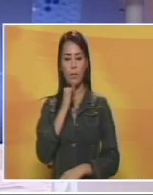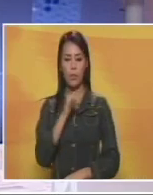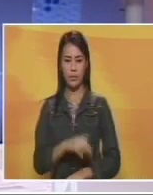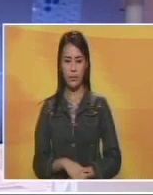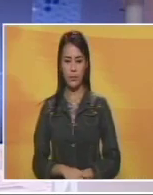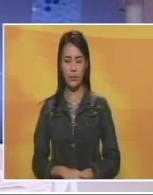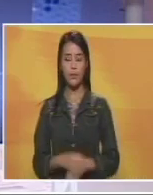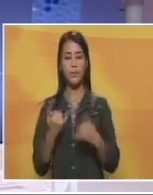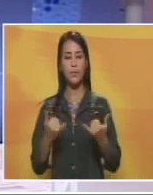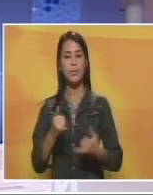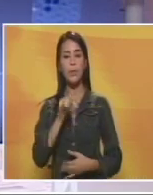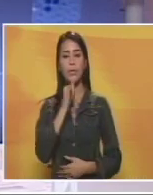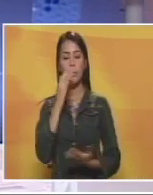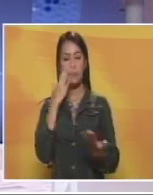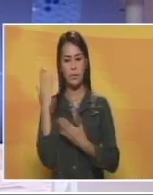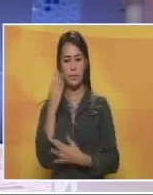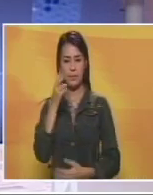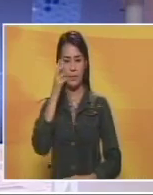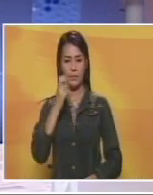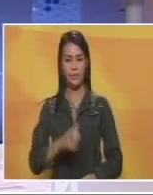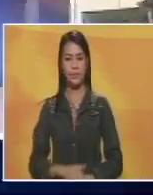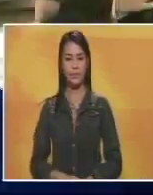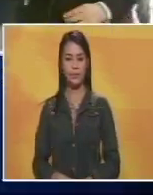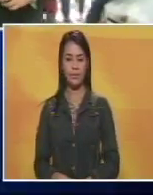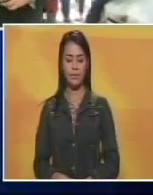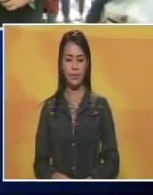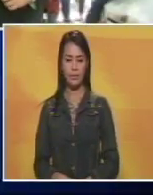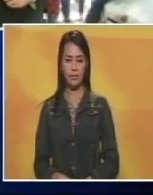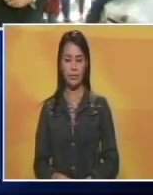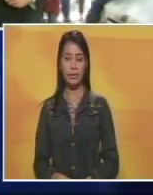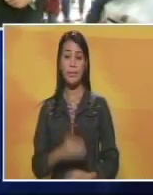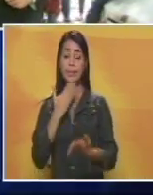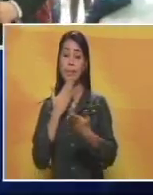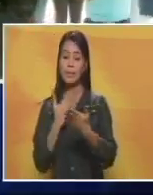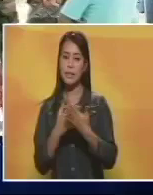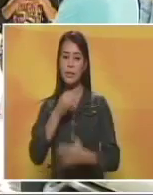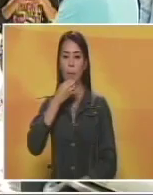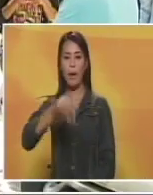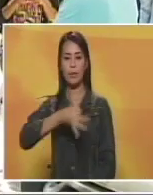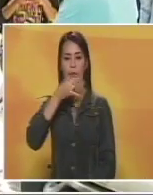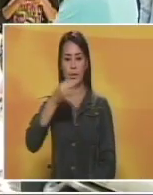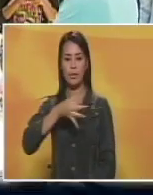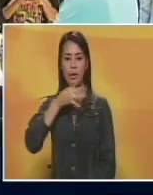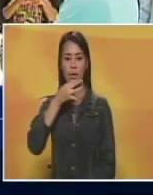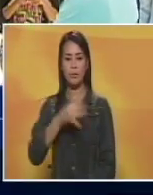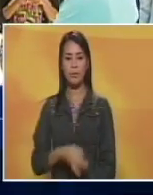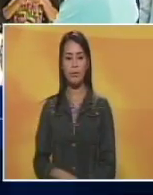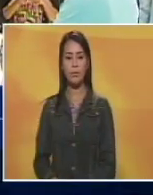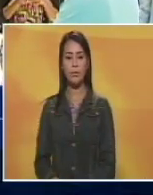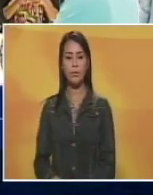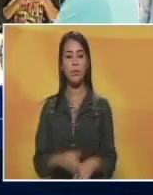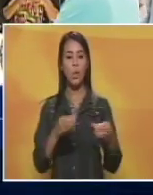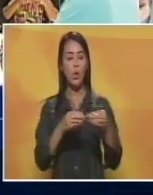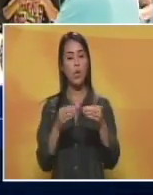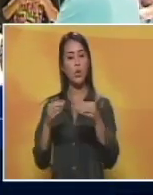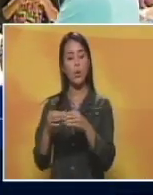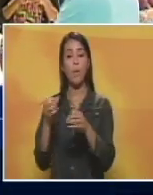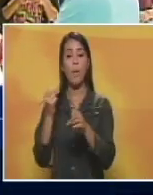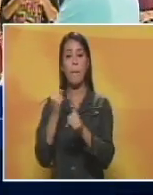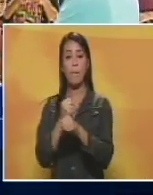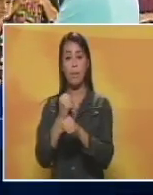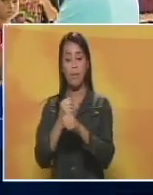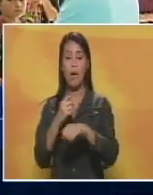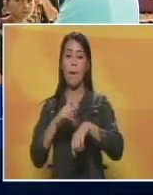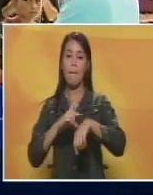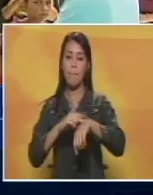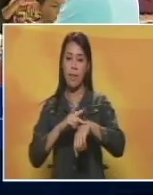Covela con los detalles. Buenas tardes, Manuel, te escuchamos. Sí, así es, gracias. Buenas tardes. El personal médico y obrero del sector salud